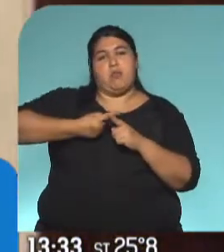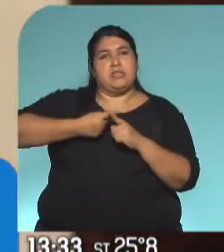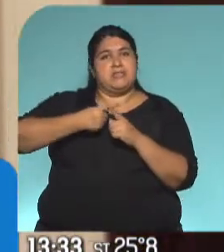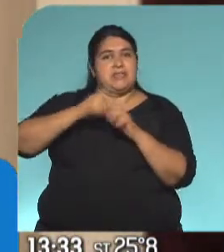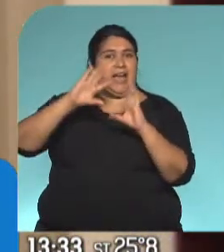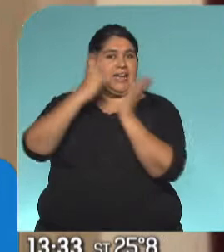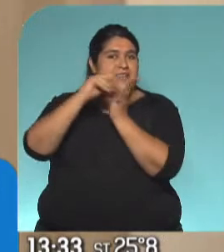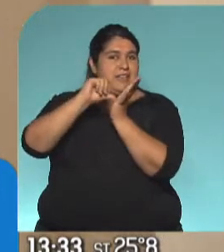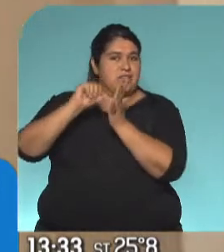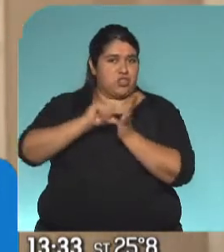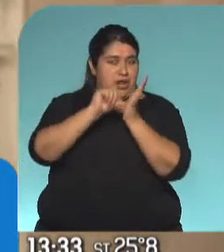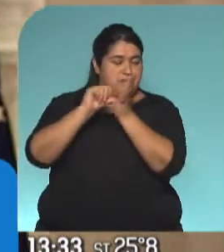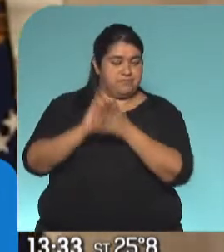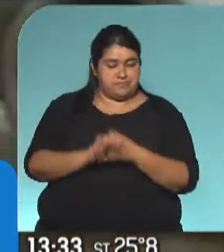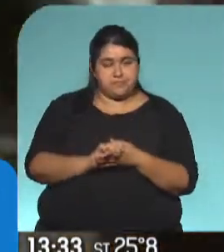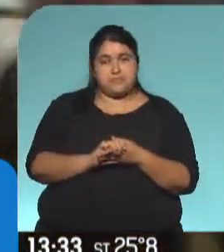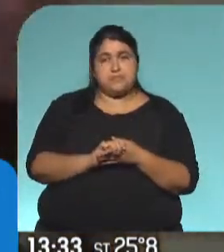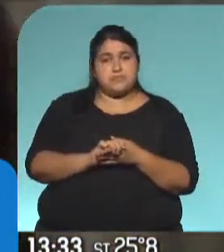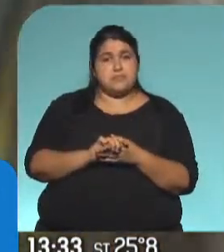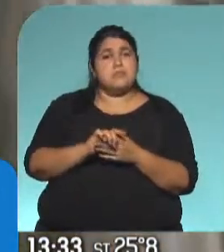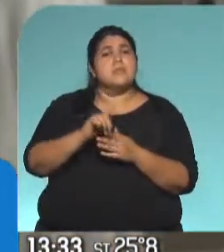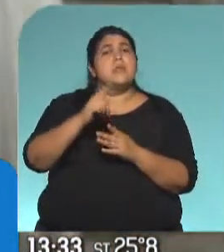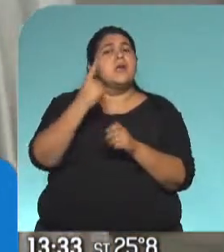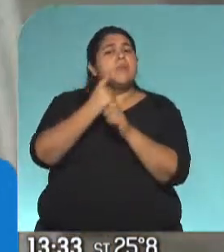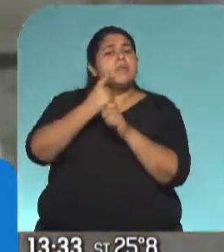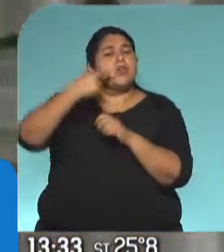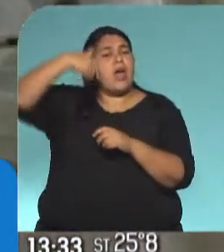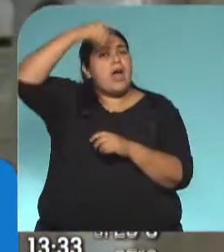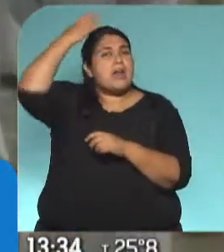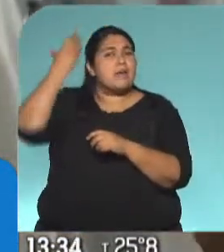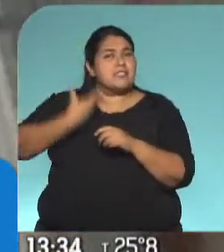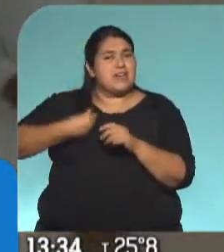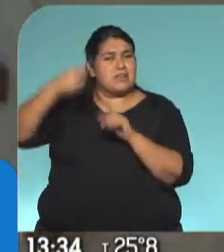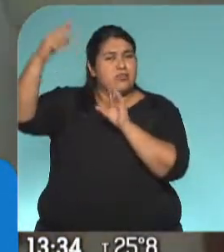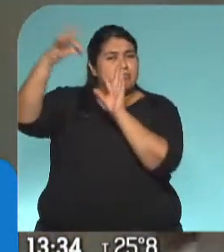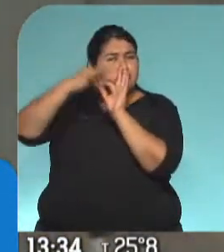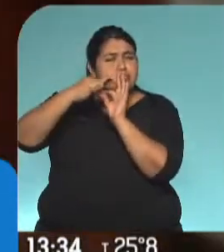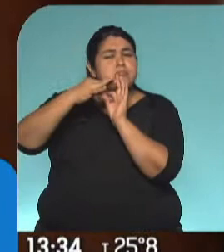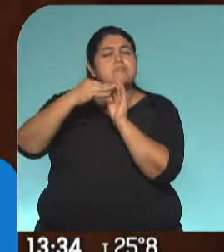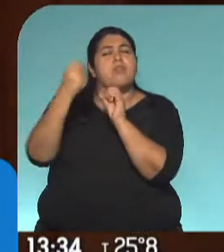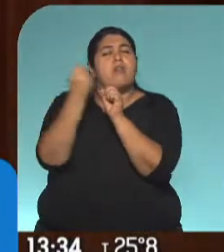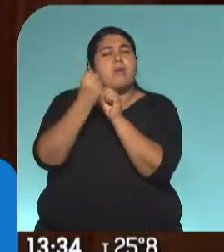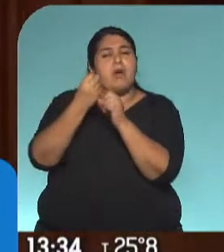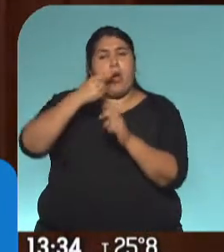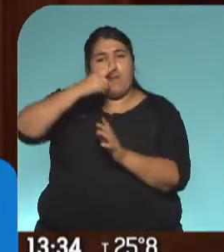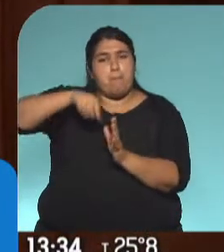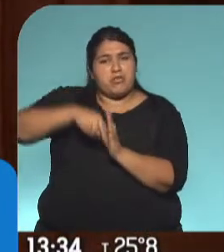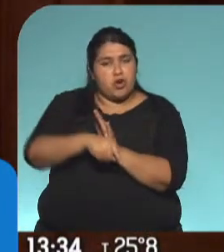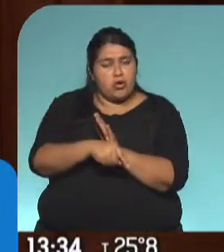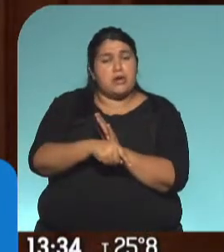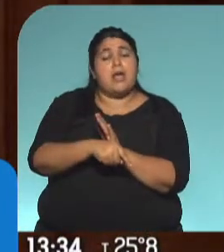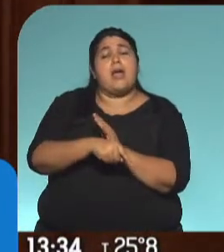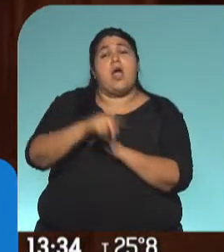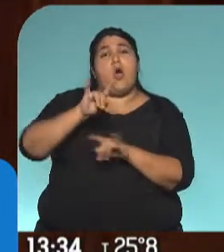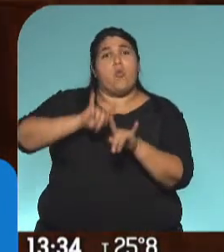los Estados Unidos. Entre ellos, el vínculo con Arabia Saudita, la monarquía petrolera con la que Washington mantiene desde